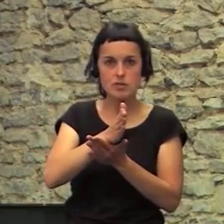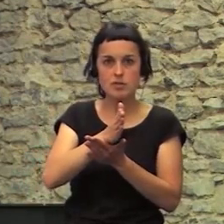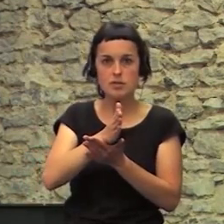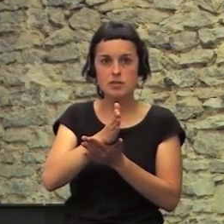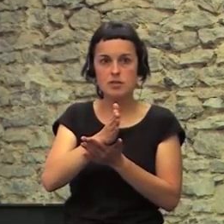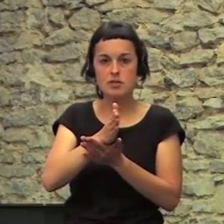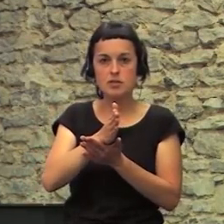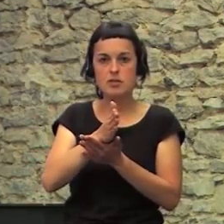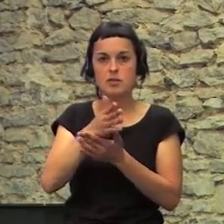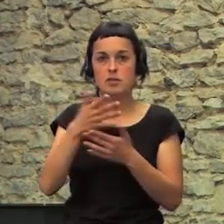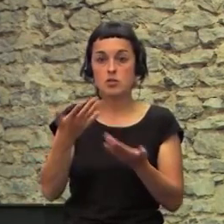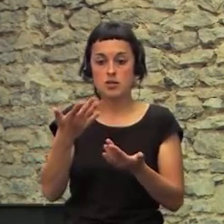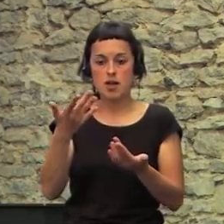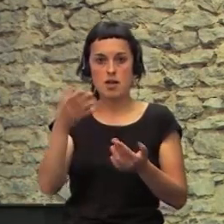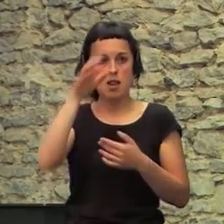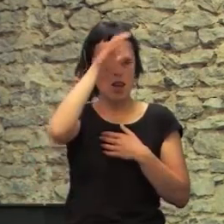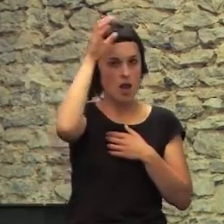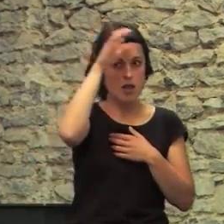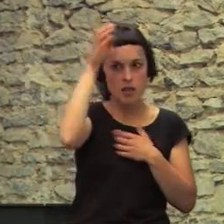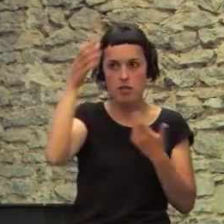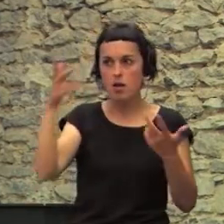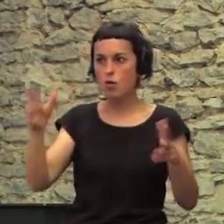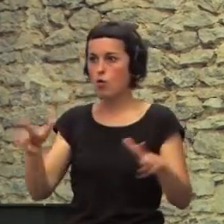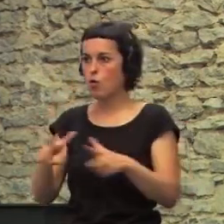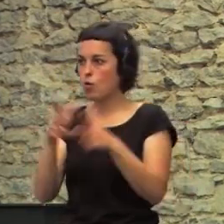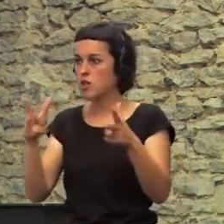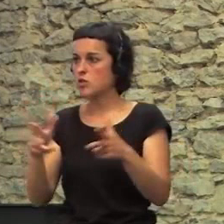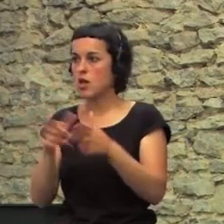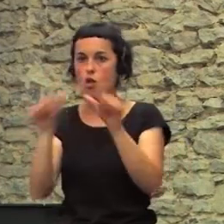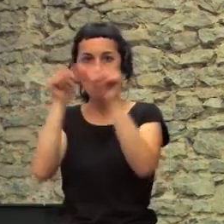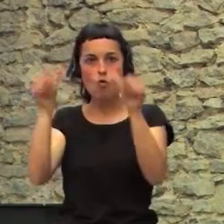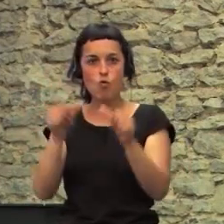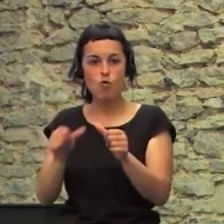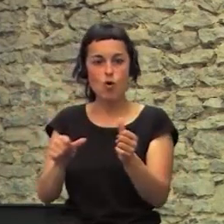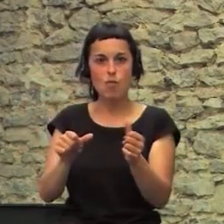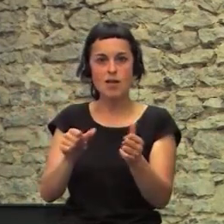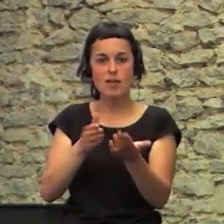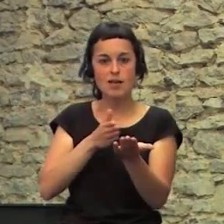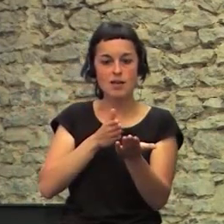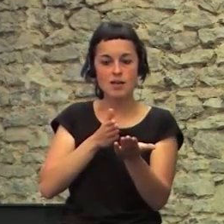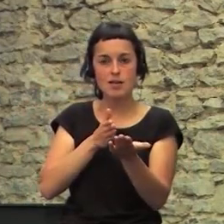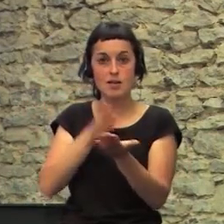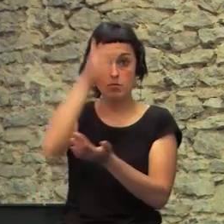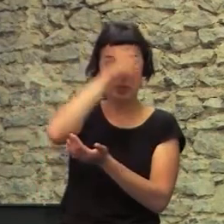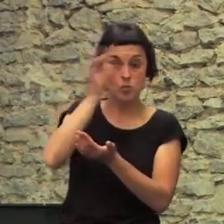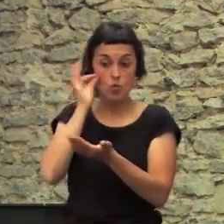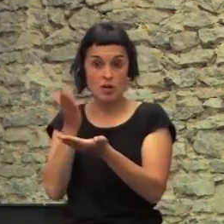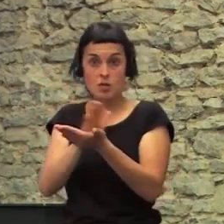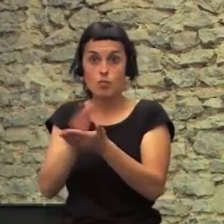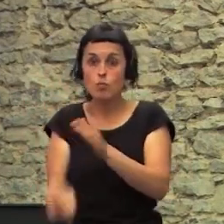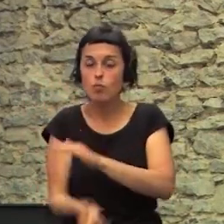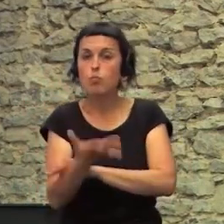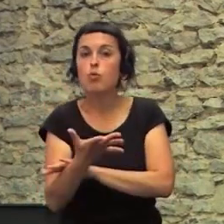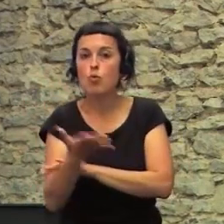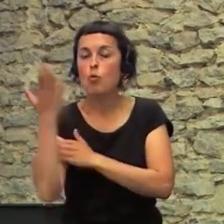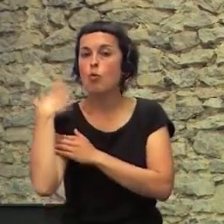para la ciencia, cuándo para la sociedad realmente aparecen formas de intersexualidad, estados intersexuales en su momento? Pues cuando